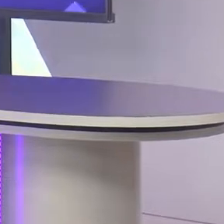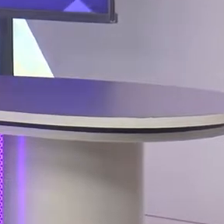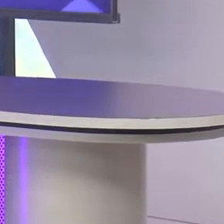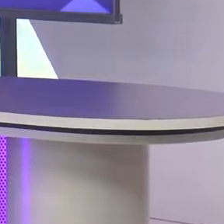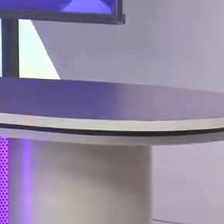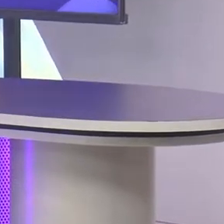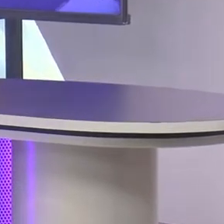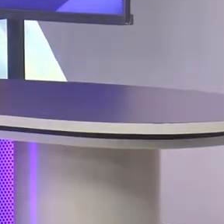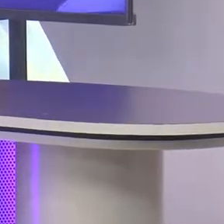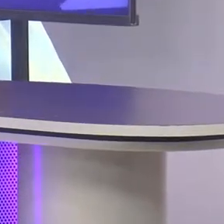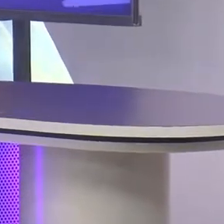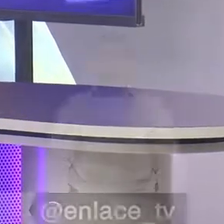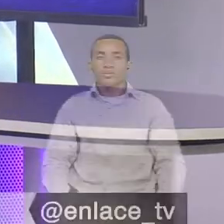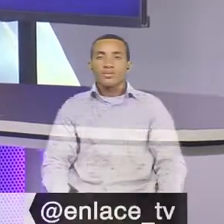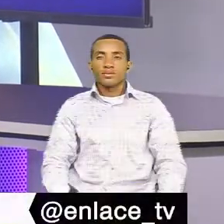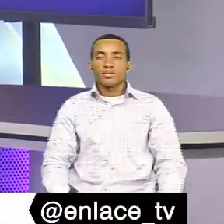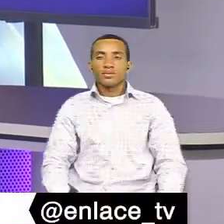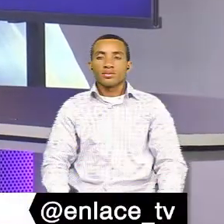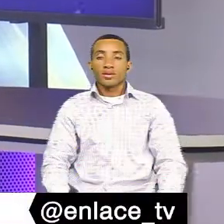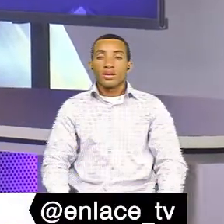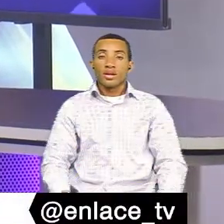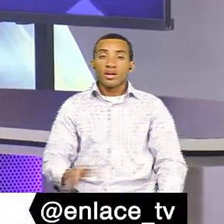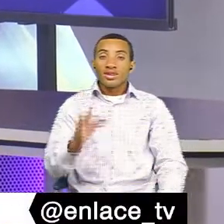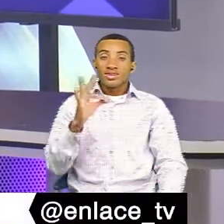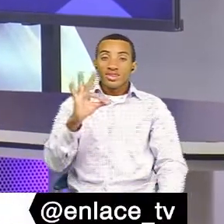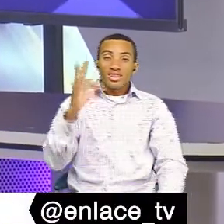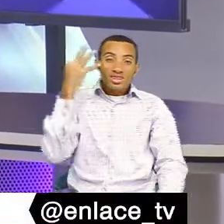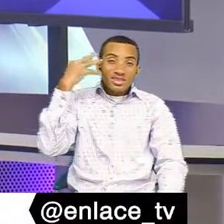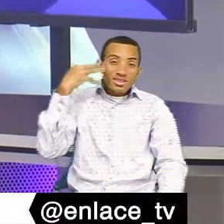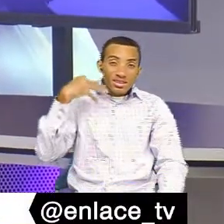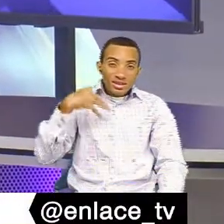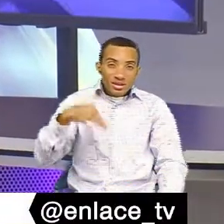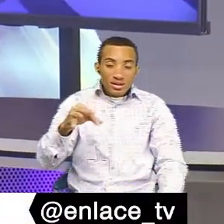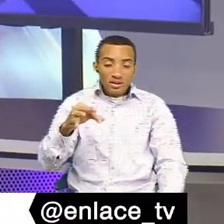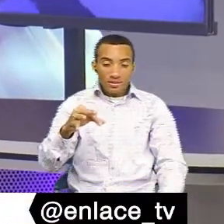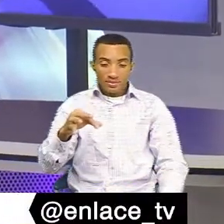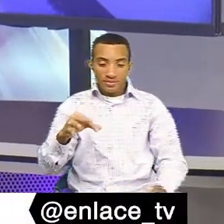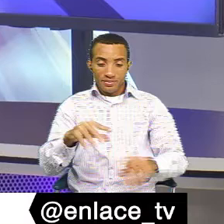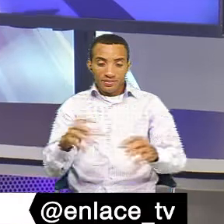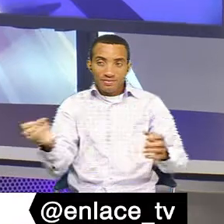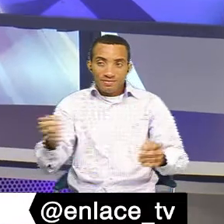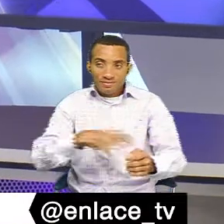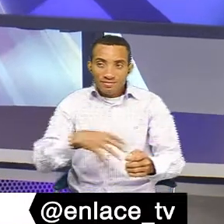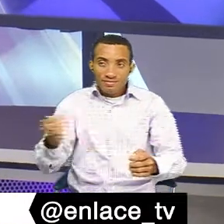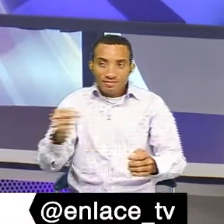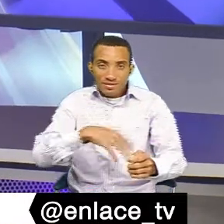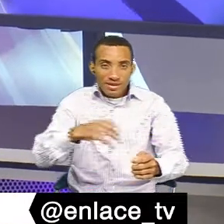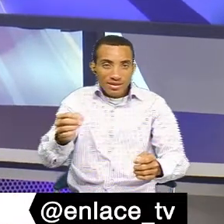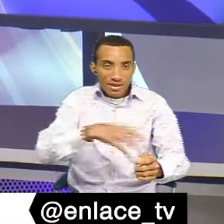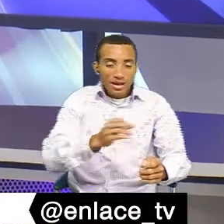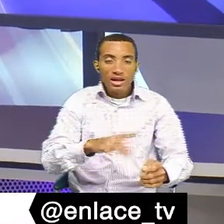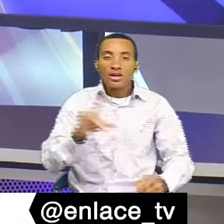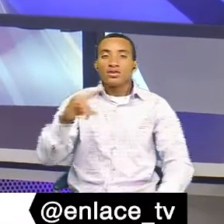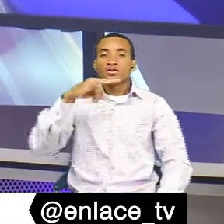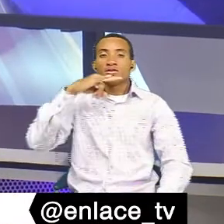Por 3 días consecutivos, la Plaza de Mercado de Torcoroma estará celebrando sus bodas de oro. Invitan a la comunidad a